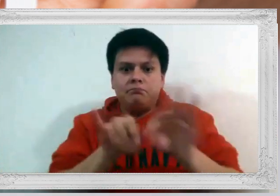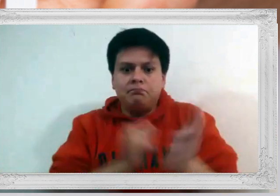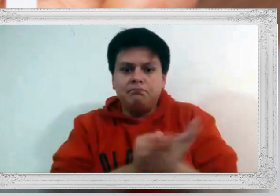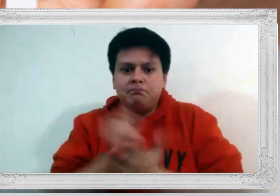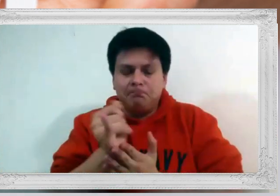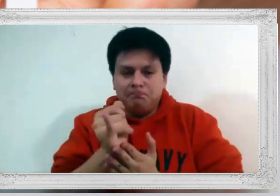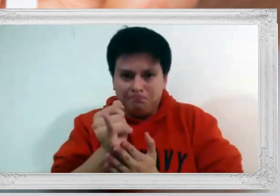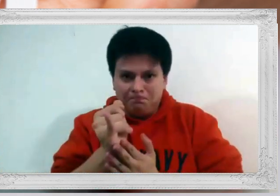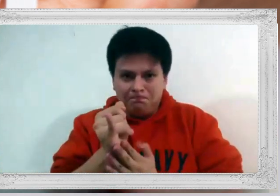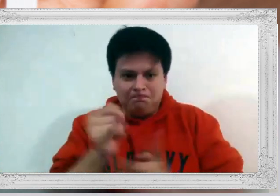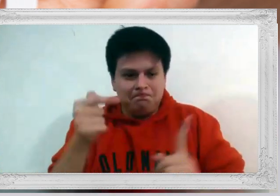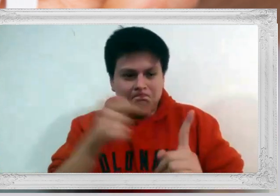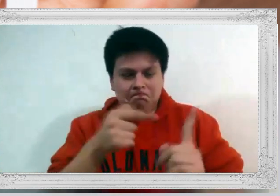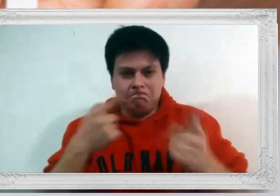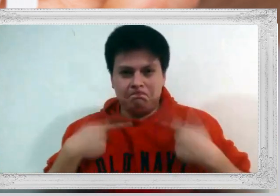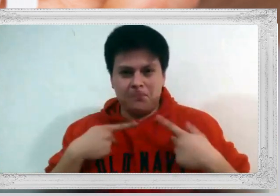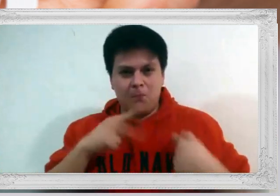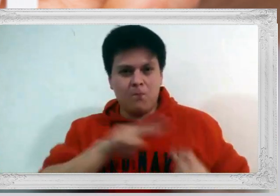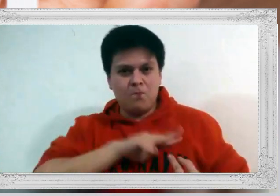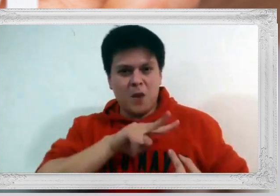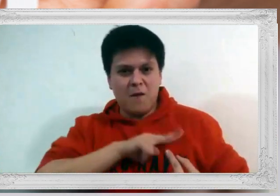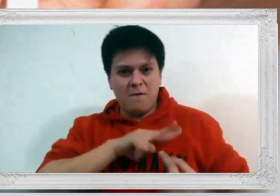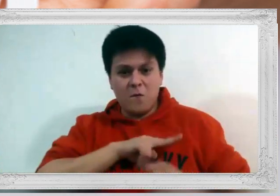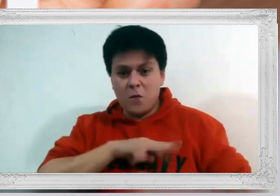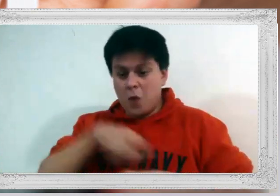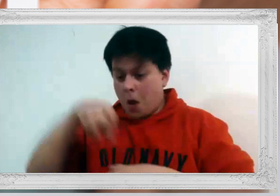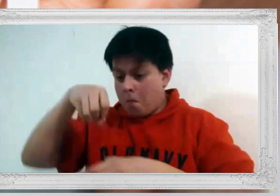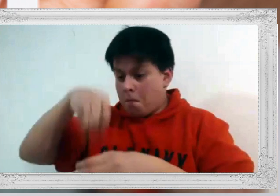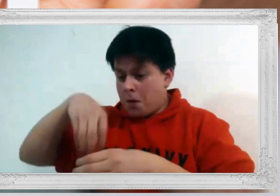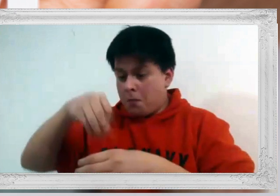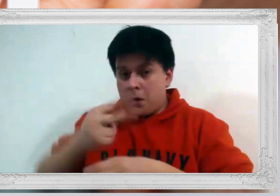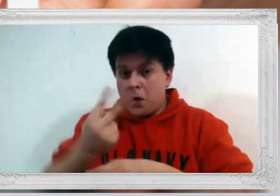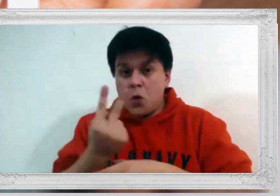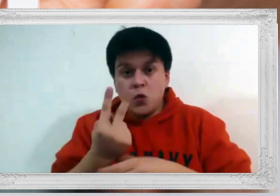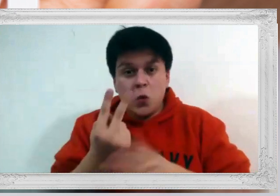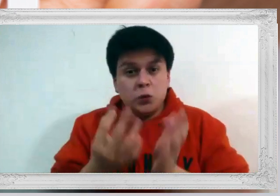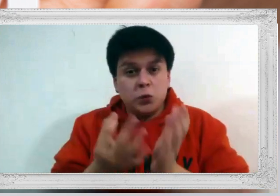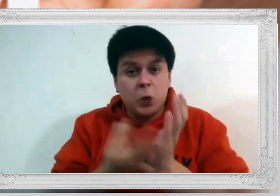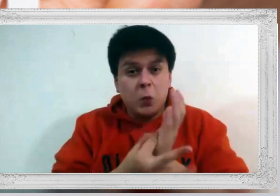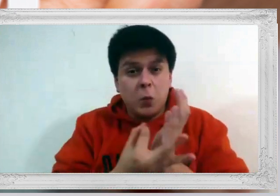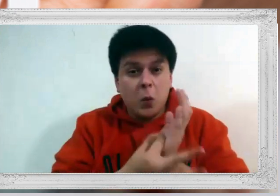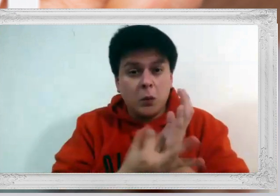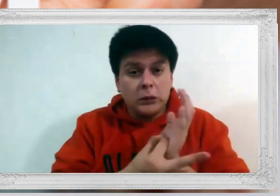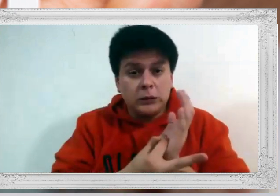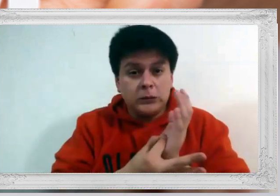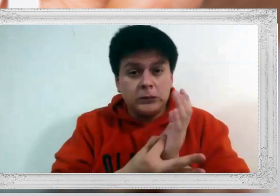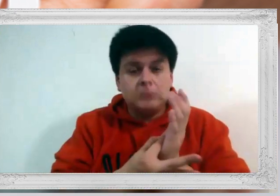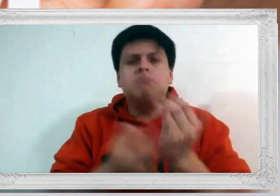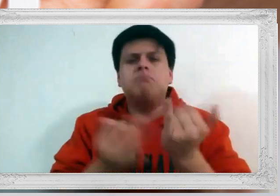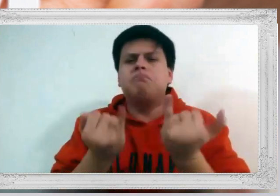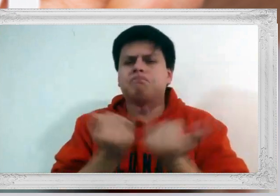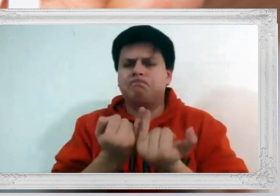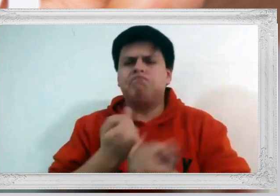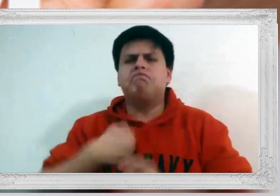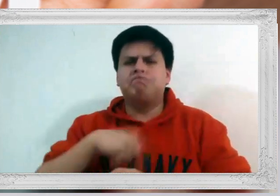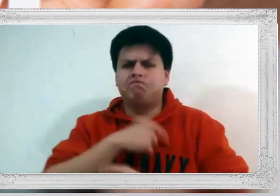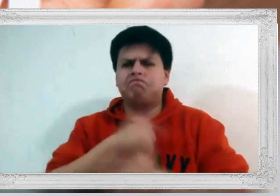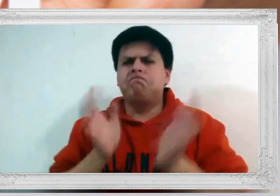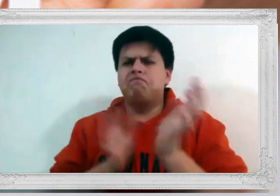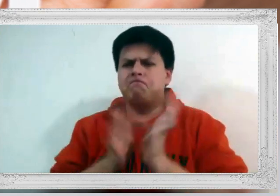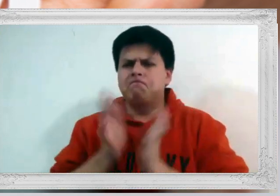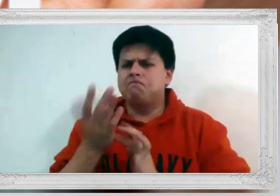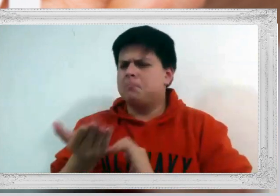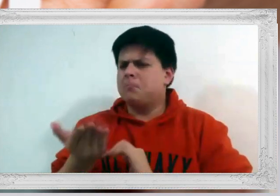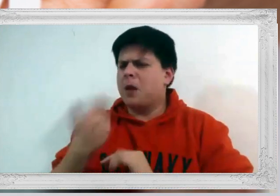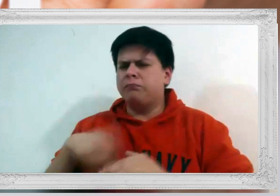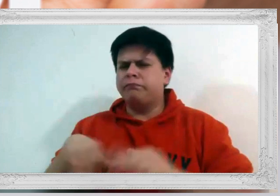pobre que echa en el tesoro del templo 2 moneditas. También a nosotros Jesús nos dice, como en aquel día a